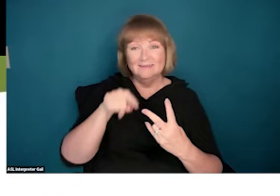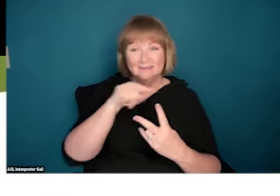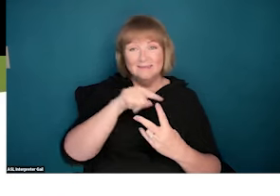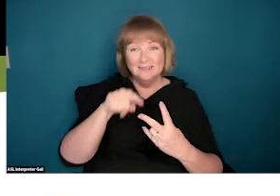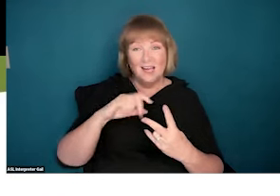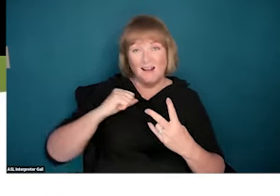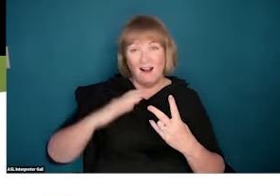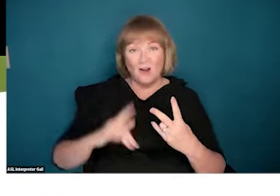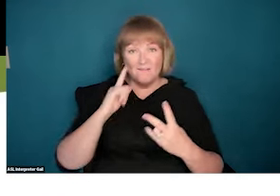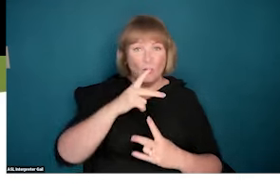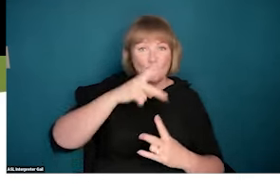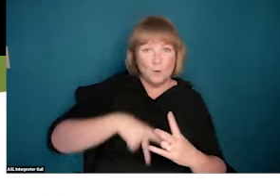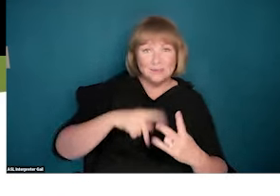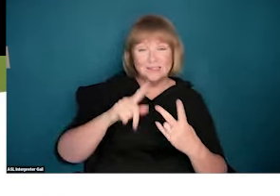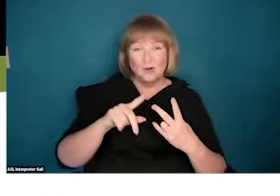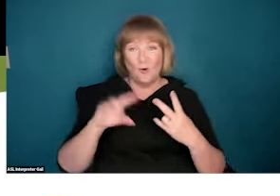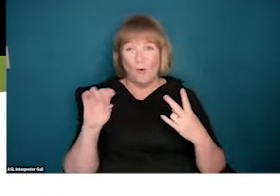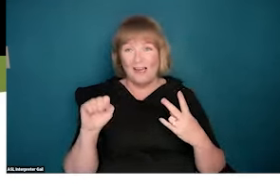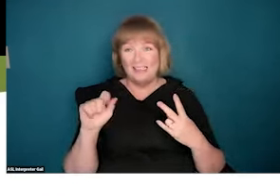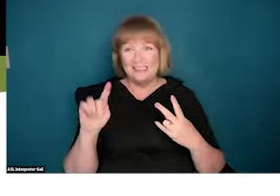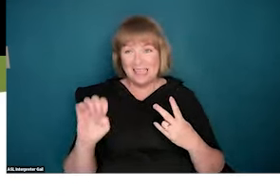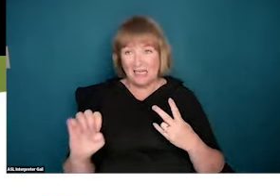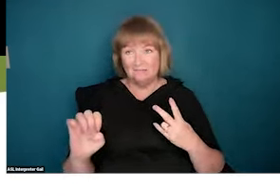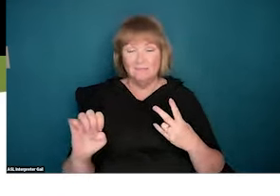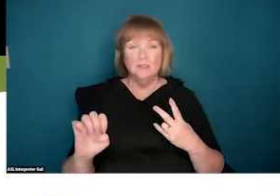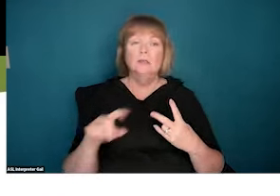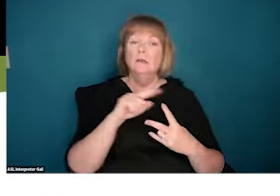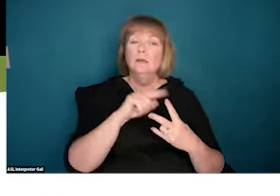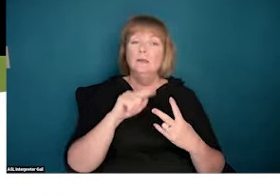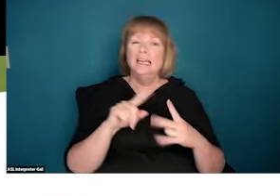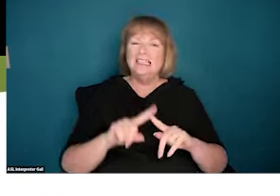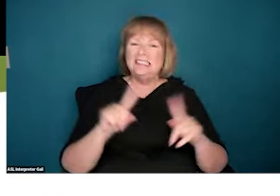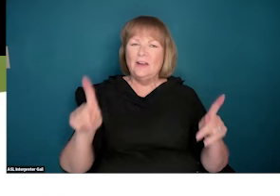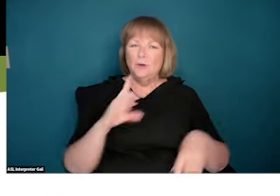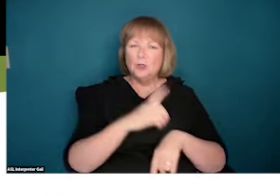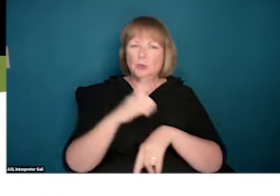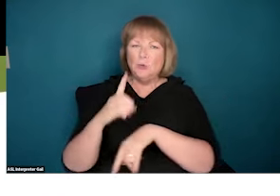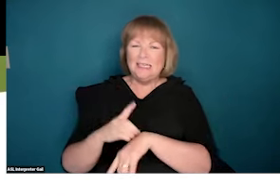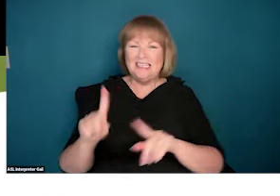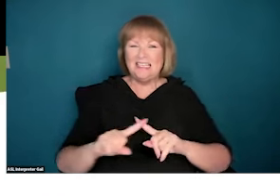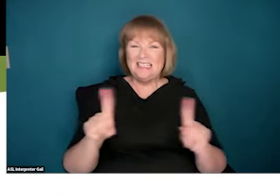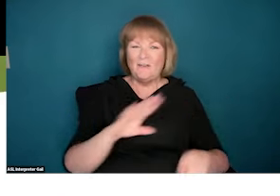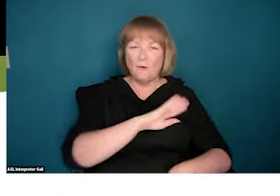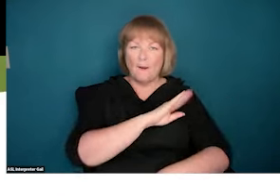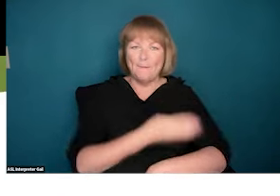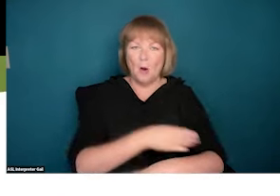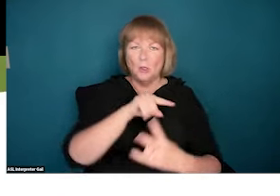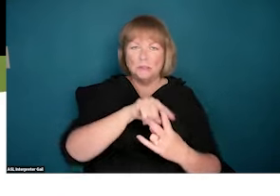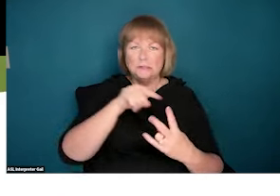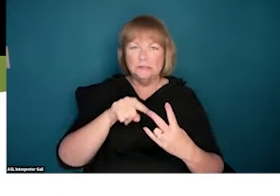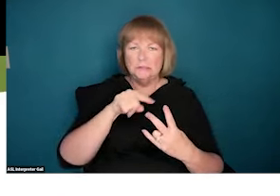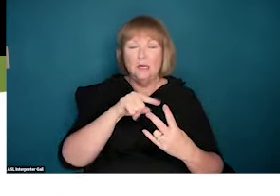es buena y es bastante comprensiva. Hay muchos deberes y muchos papeles que